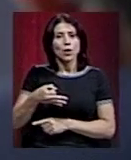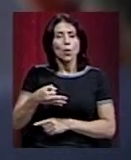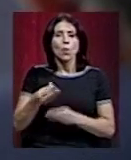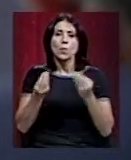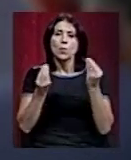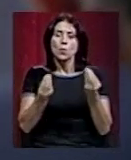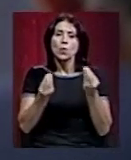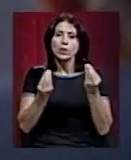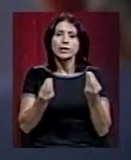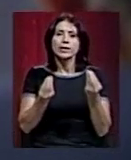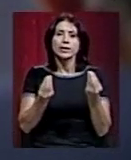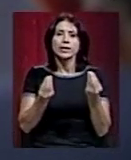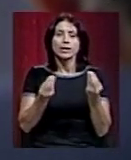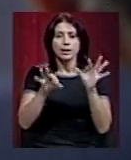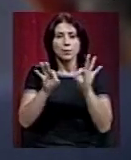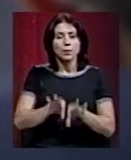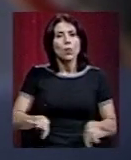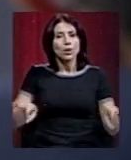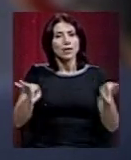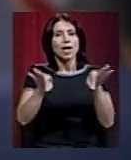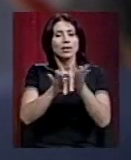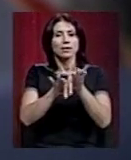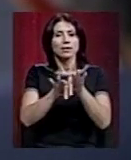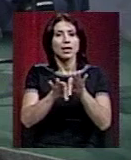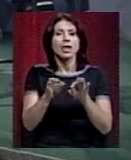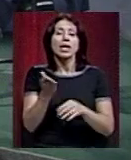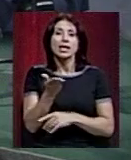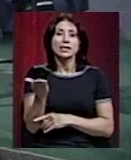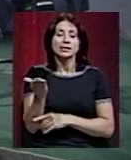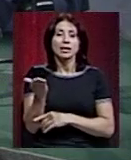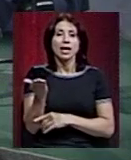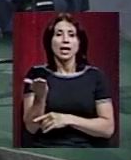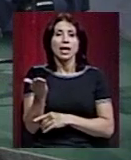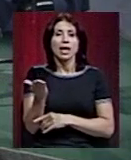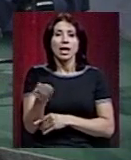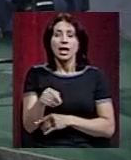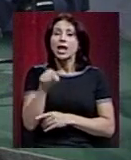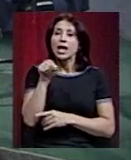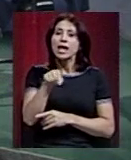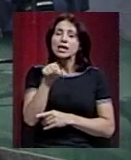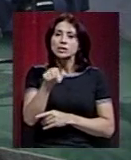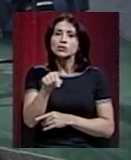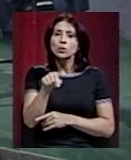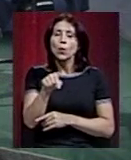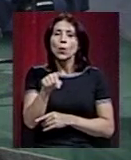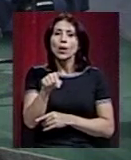muy importante es que esto era cinco